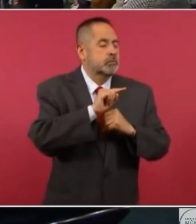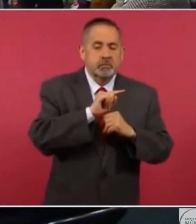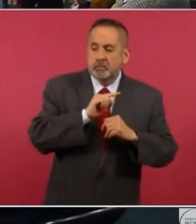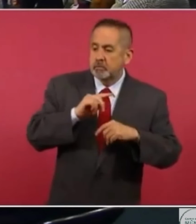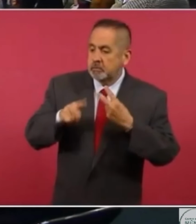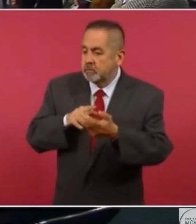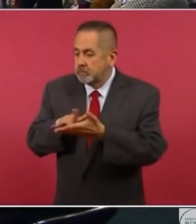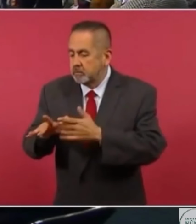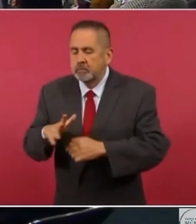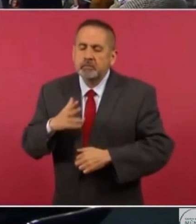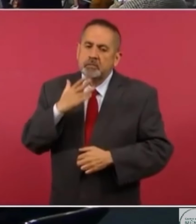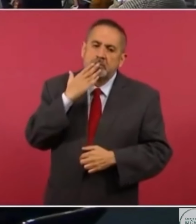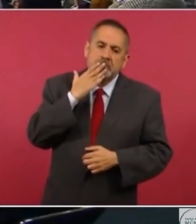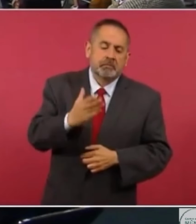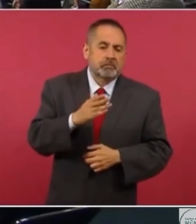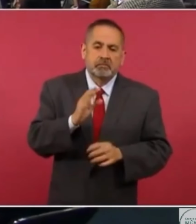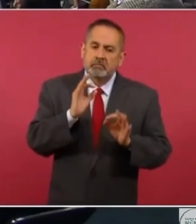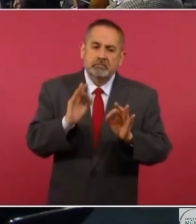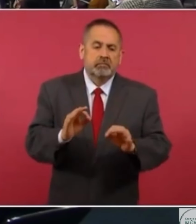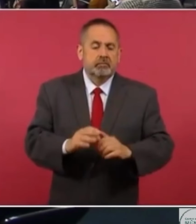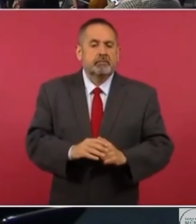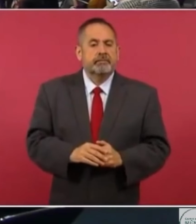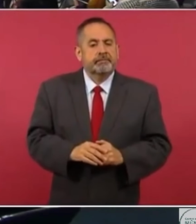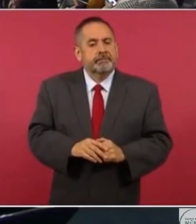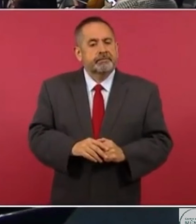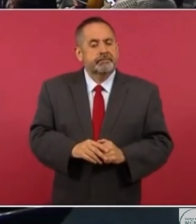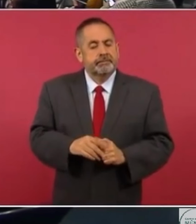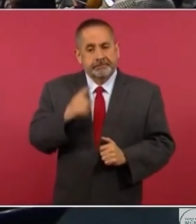Se mostró que